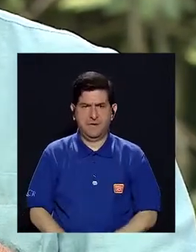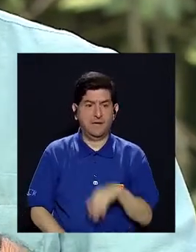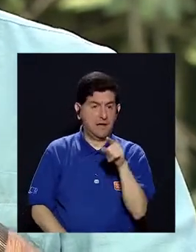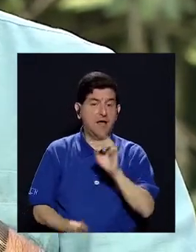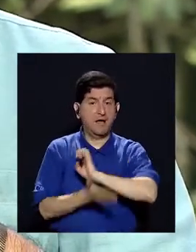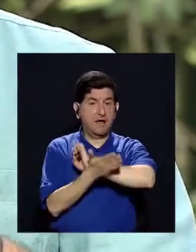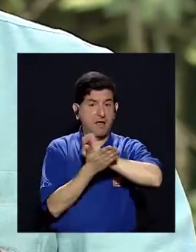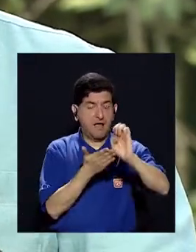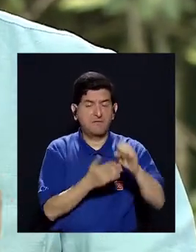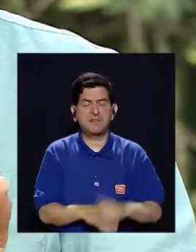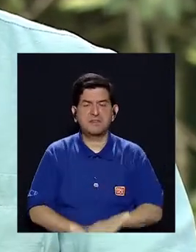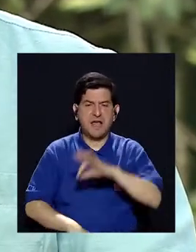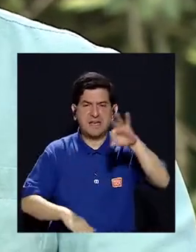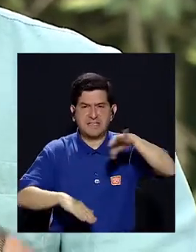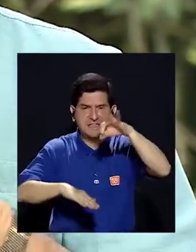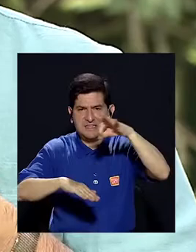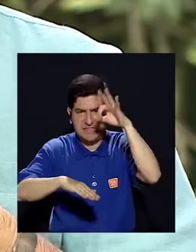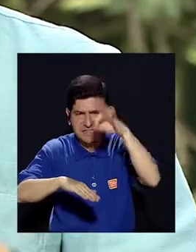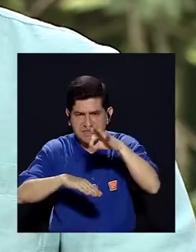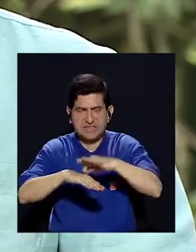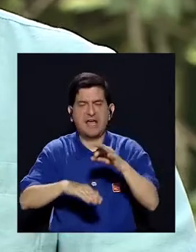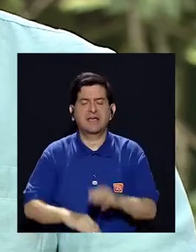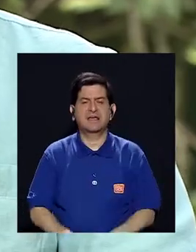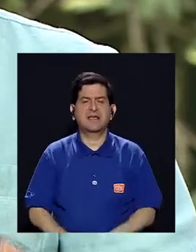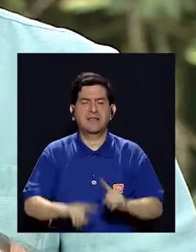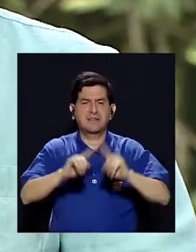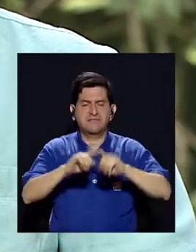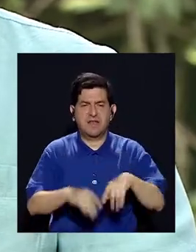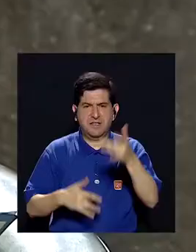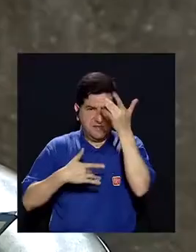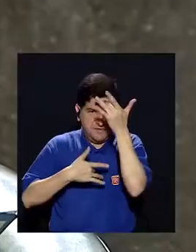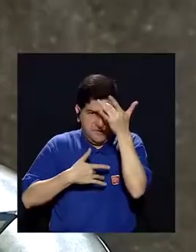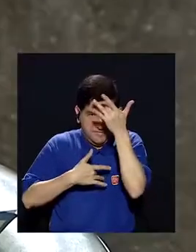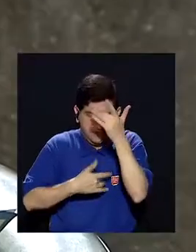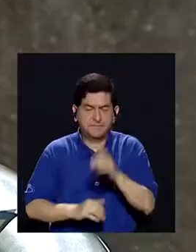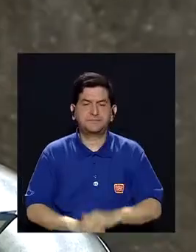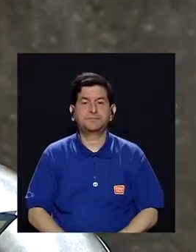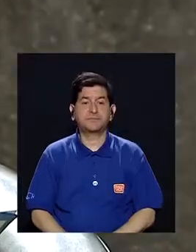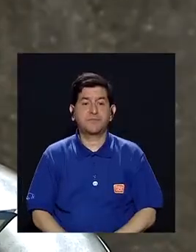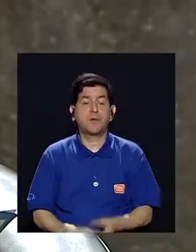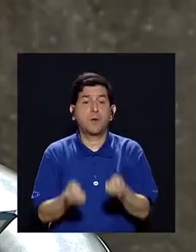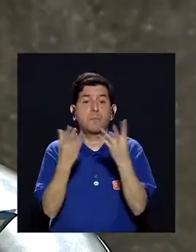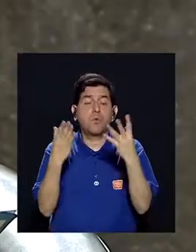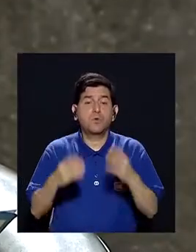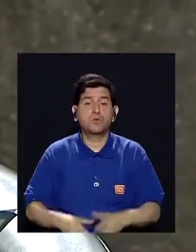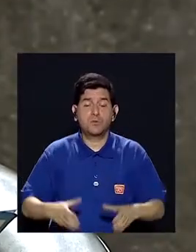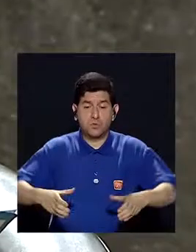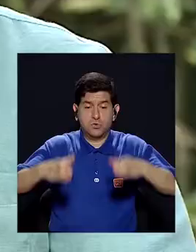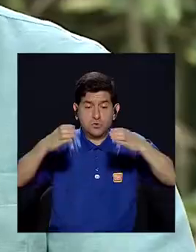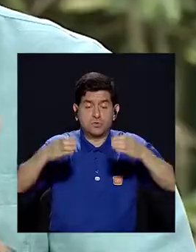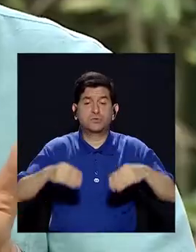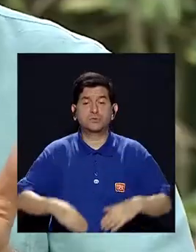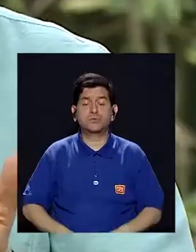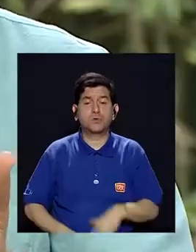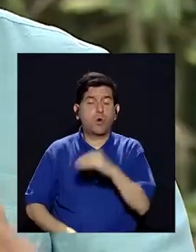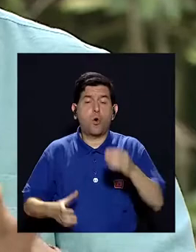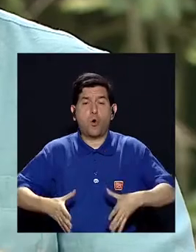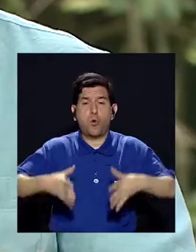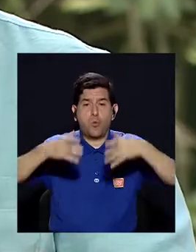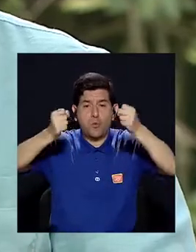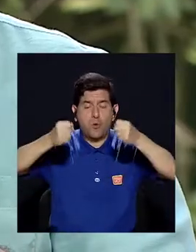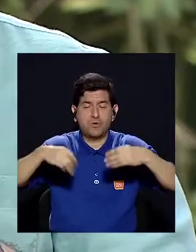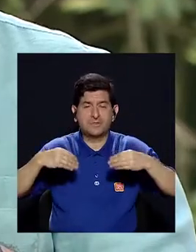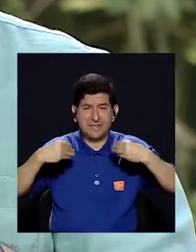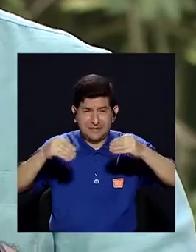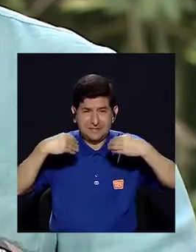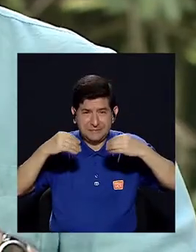para evitar el dengue, Zika, chikungunya, y resulta que muchos envases plásticos, muchas bolsas plásticas que nosotros